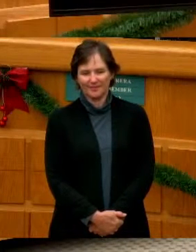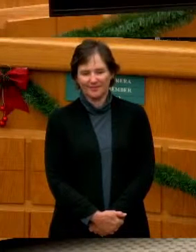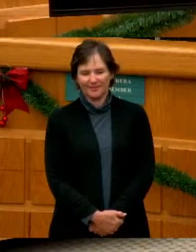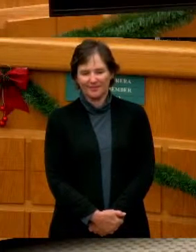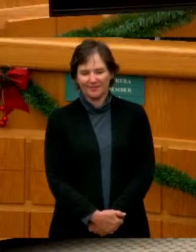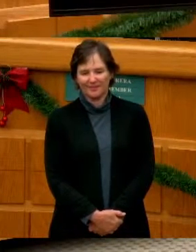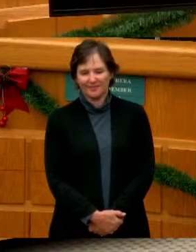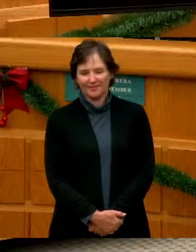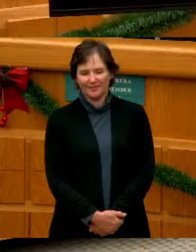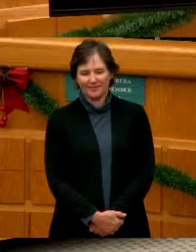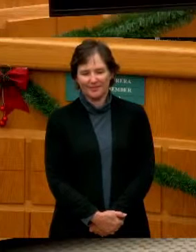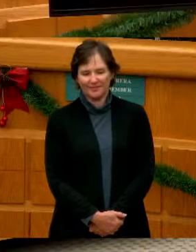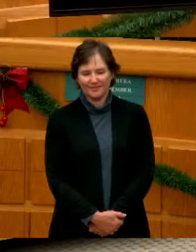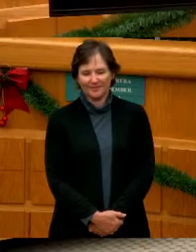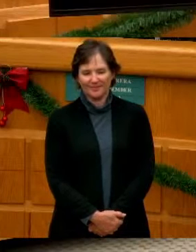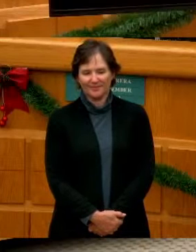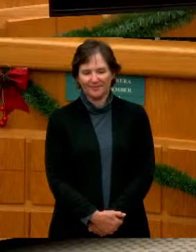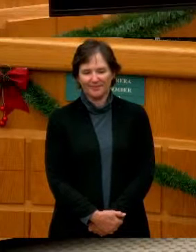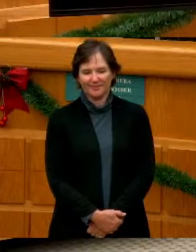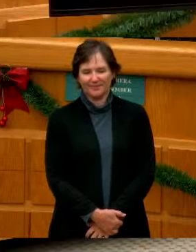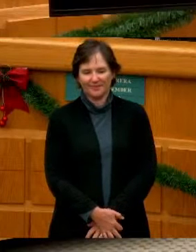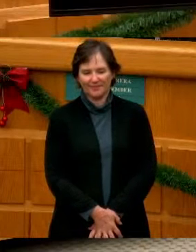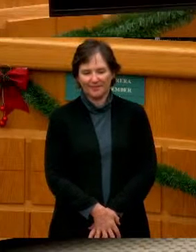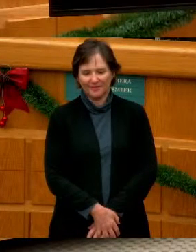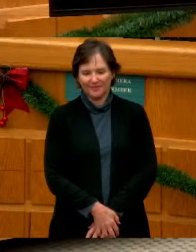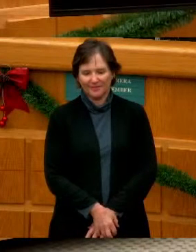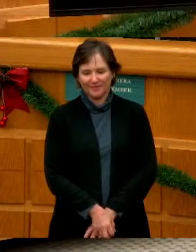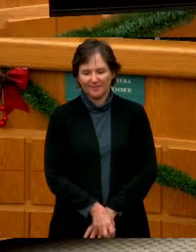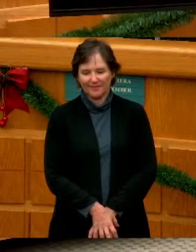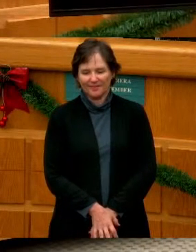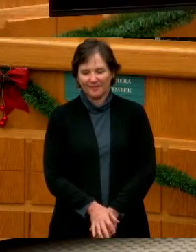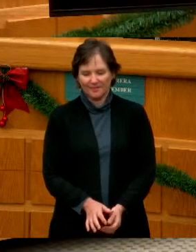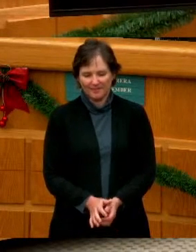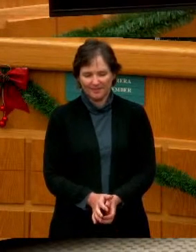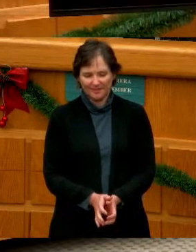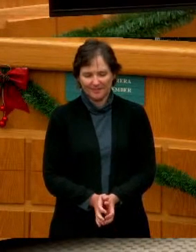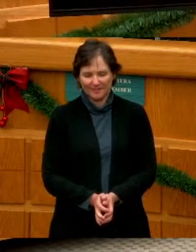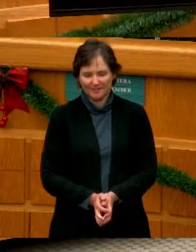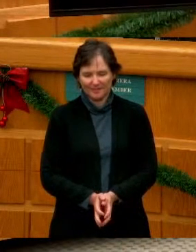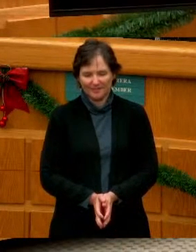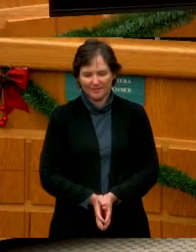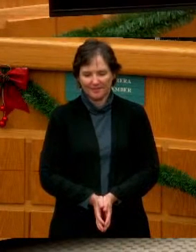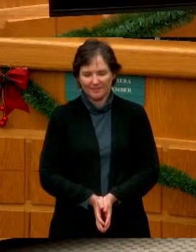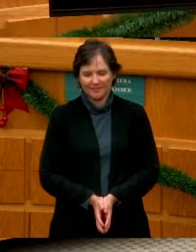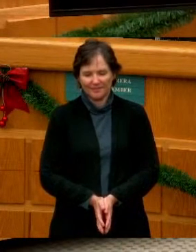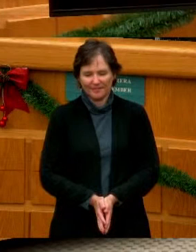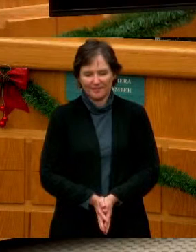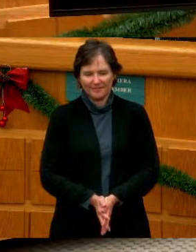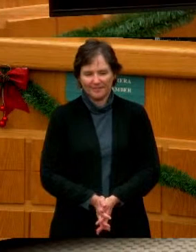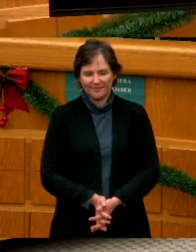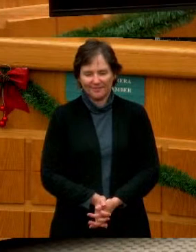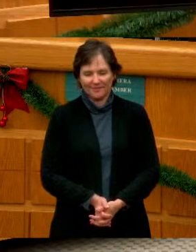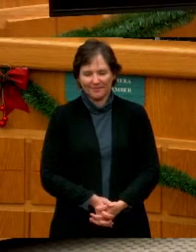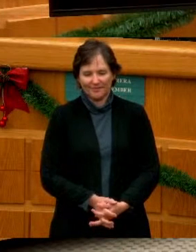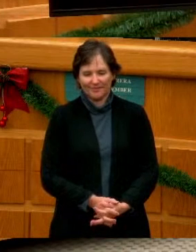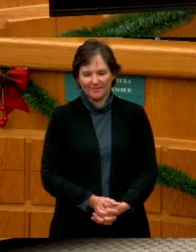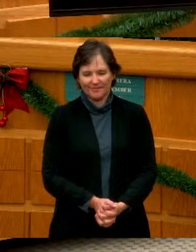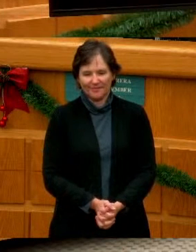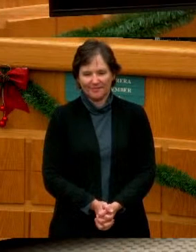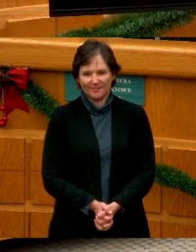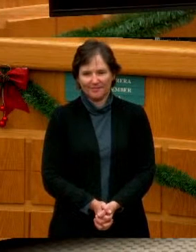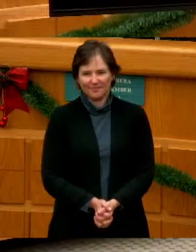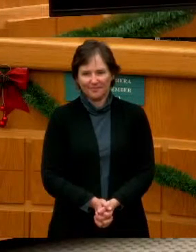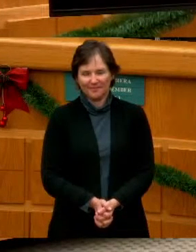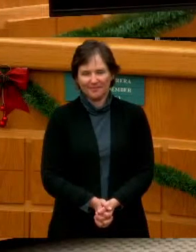el COVID-19. Sí lo protege al estimular su sistema inmunológico para que produzca anticuerpos. Toma alrededor de 2 semanas después de su